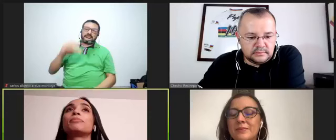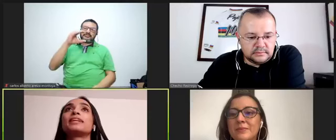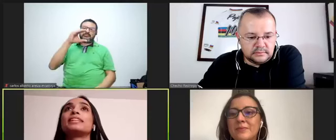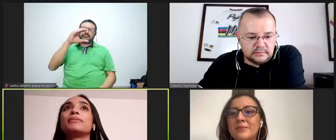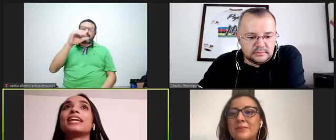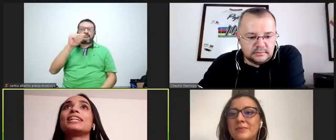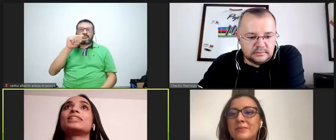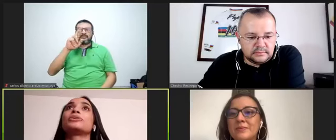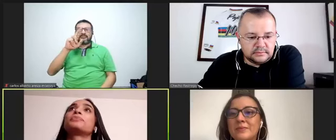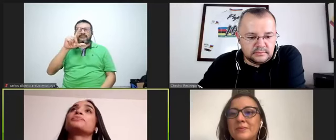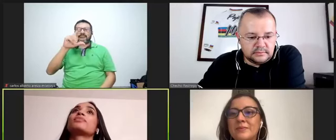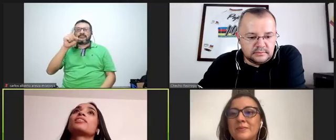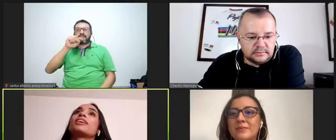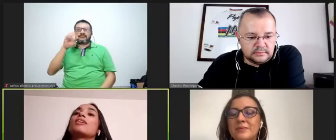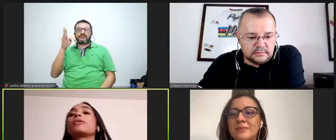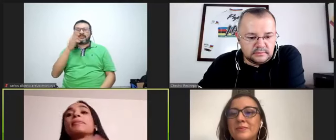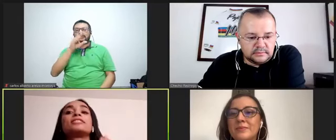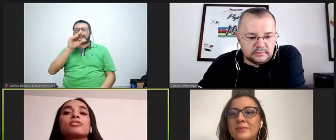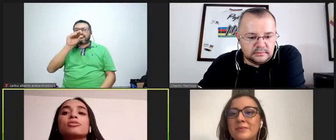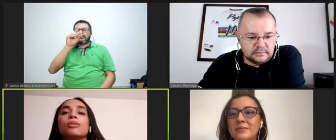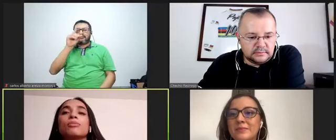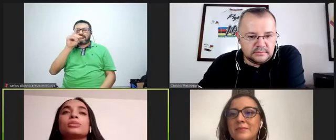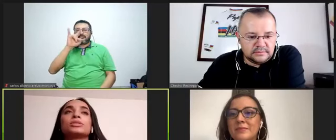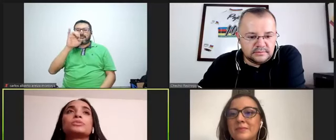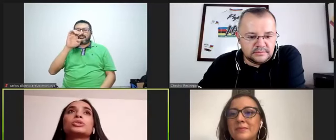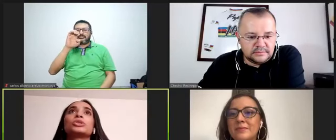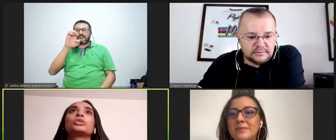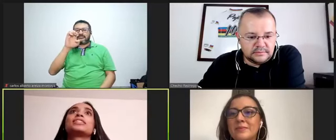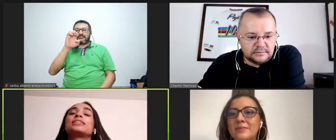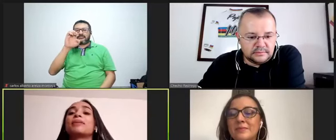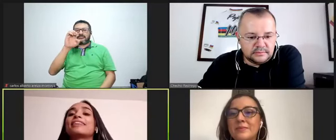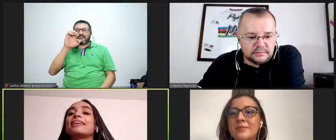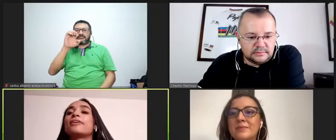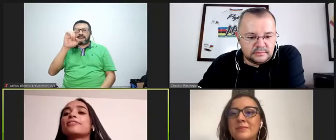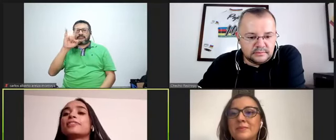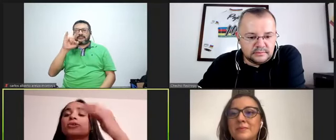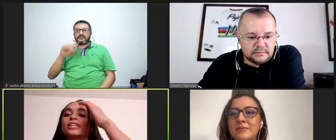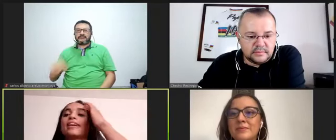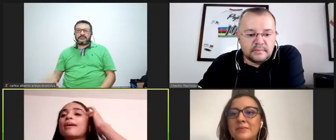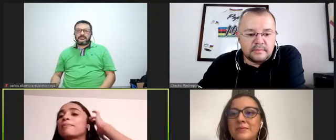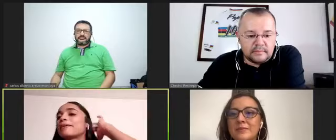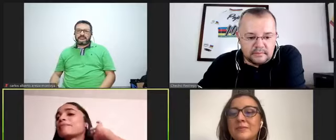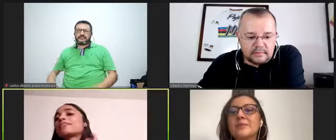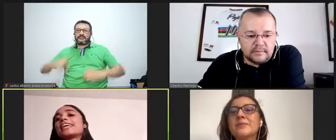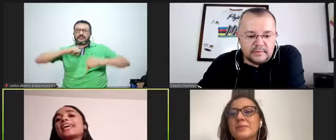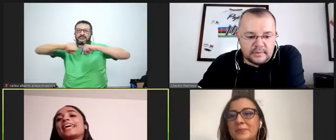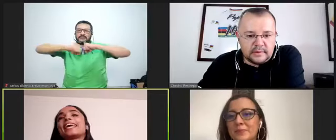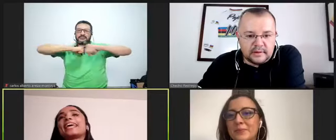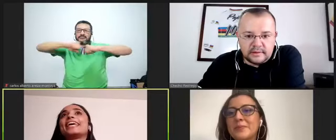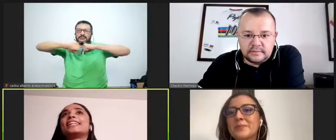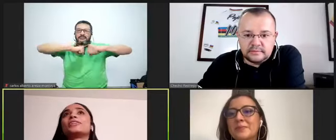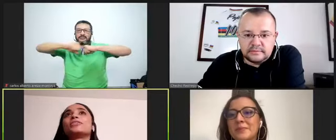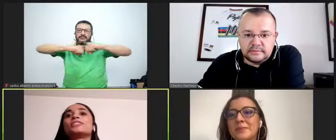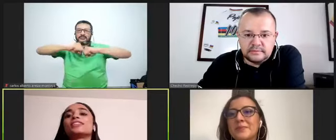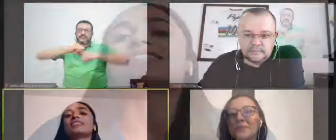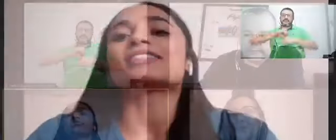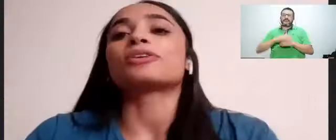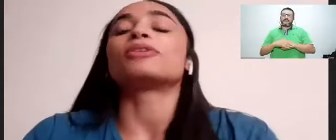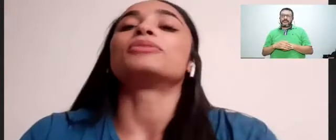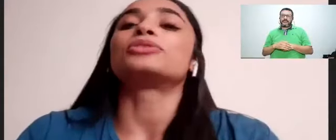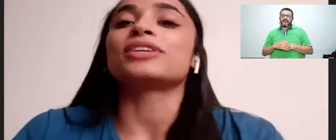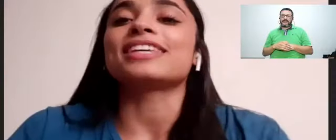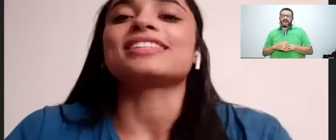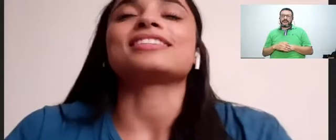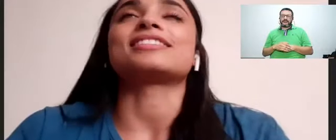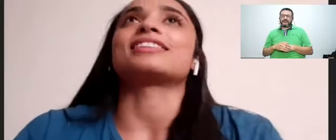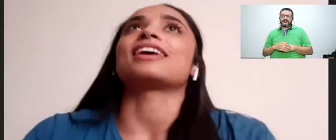su emprendimiento, que obviamente yo lo estaba apoyando mucho, se llama Activa Fisioterapia. Entonces,